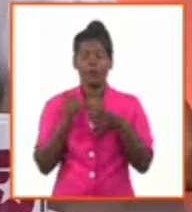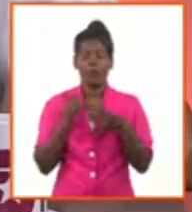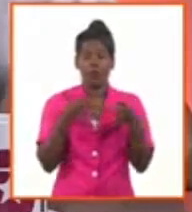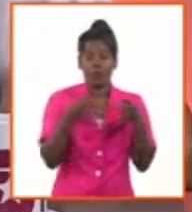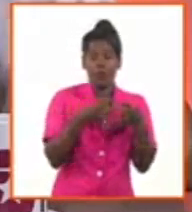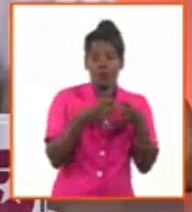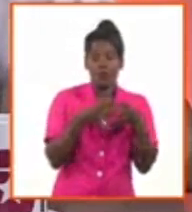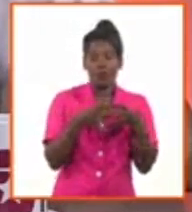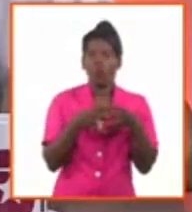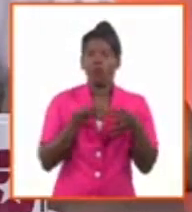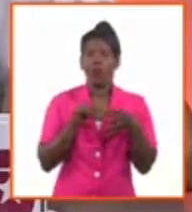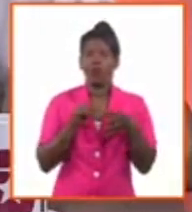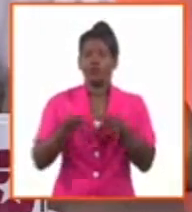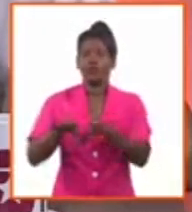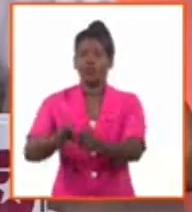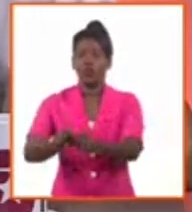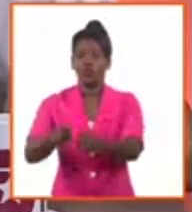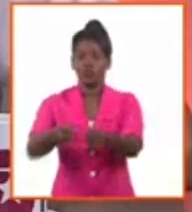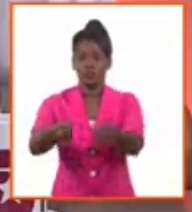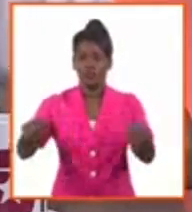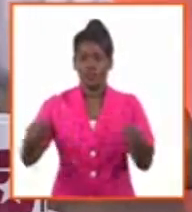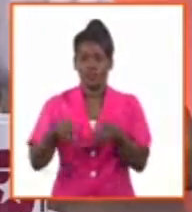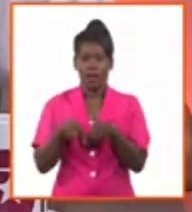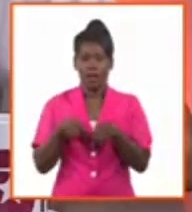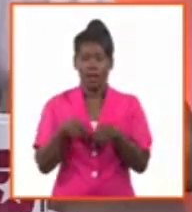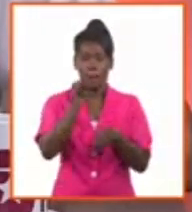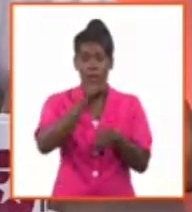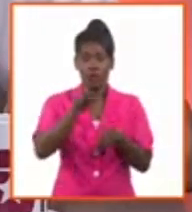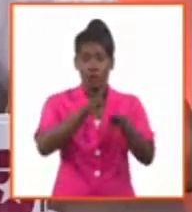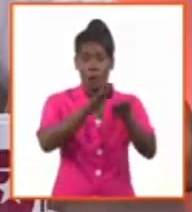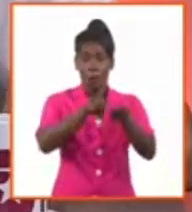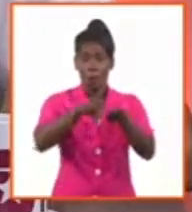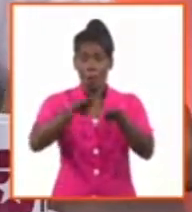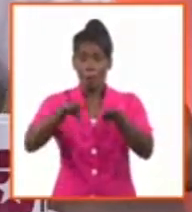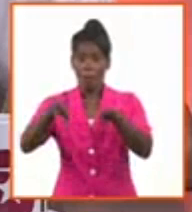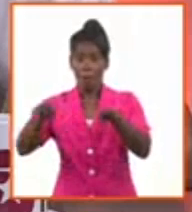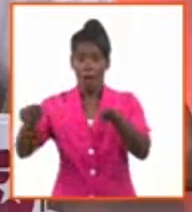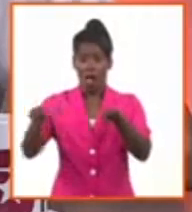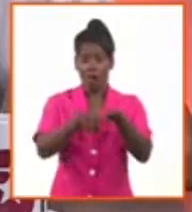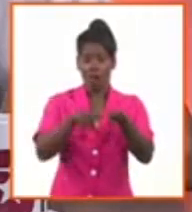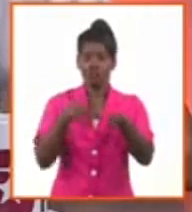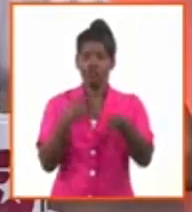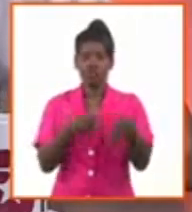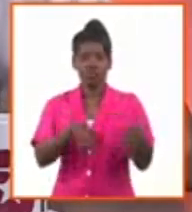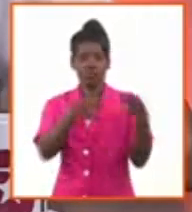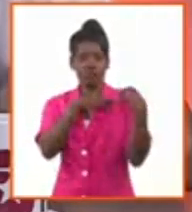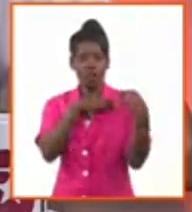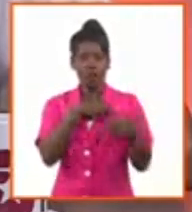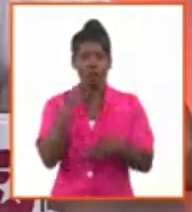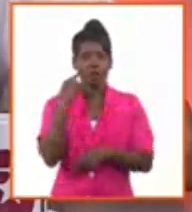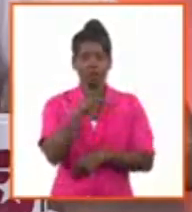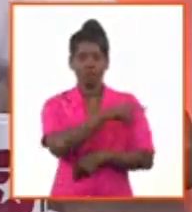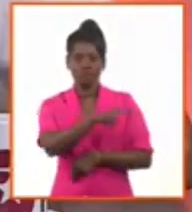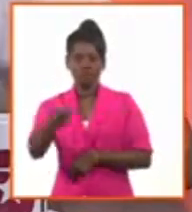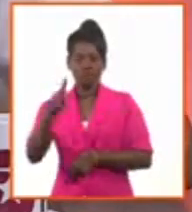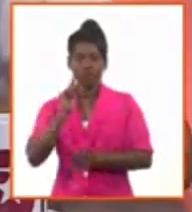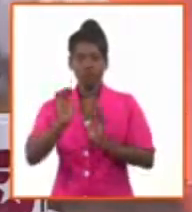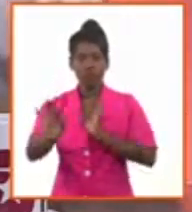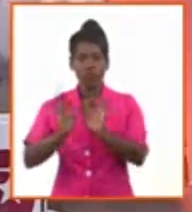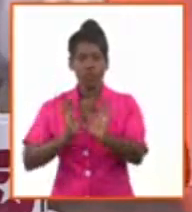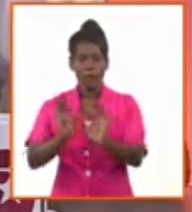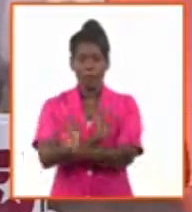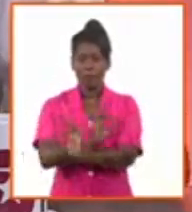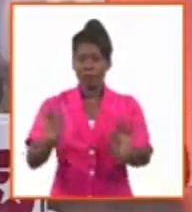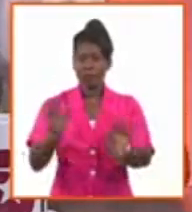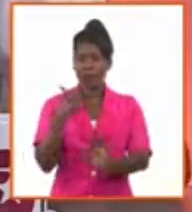suya, eran responsables de todo el funcionamiento de la sala y bueno, un poco que cambiaba la